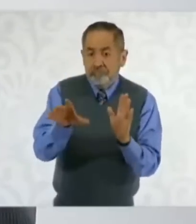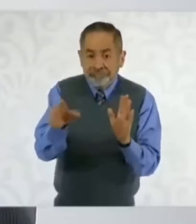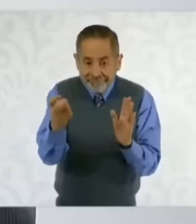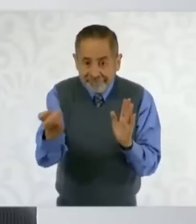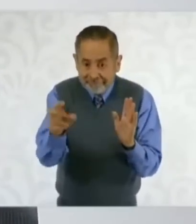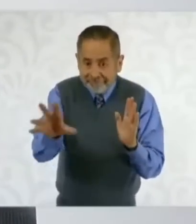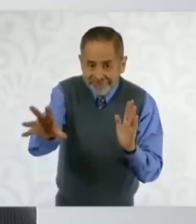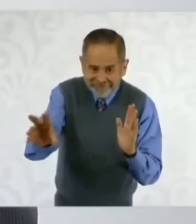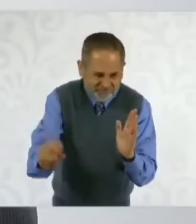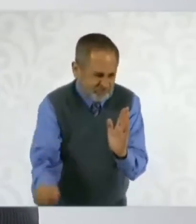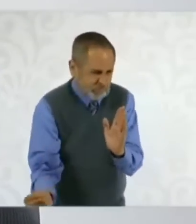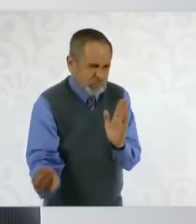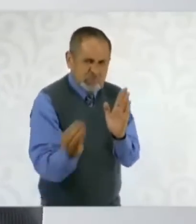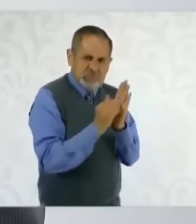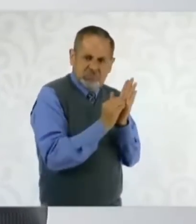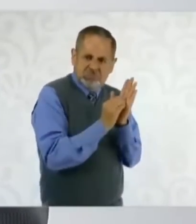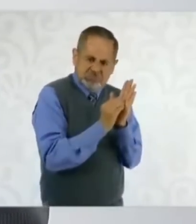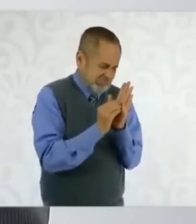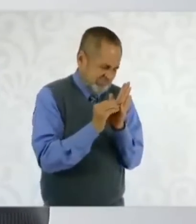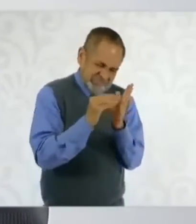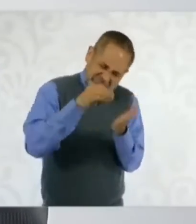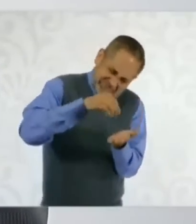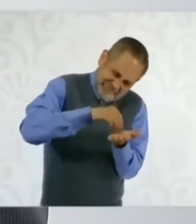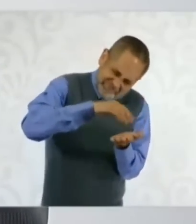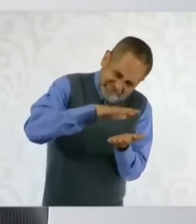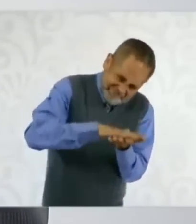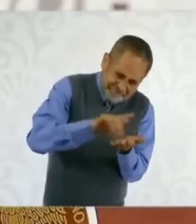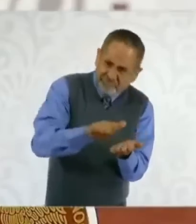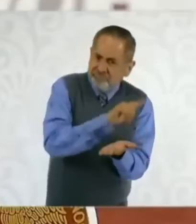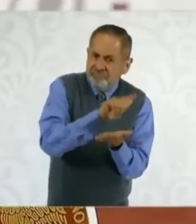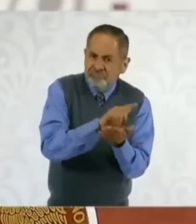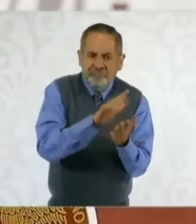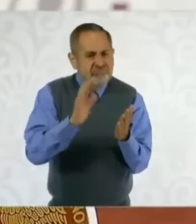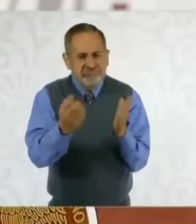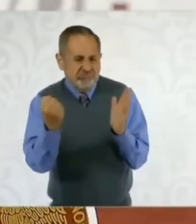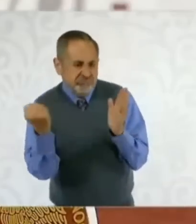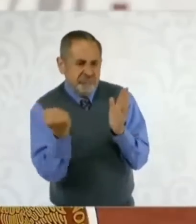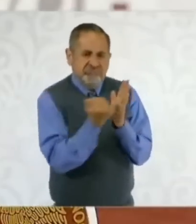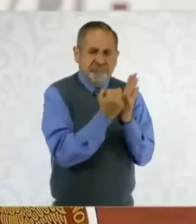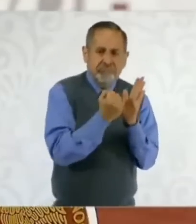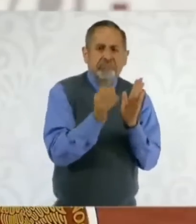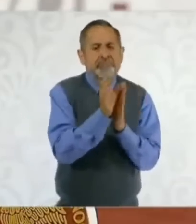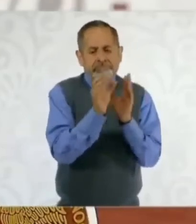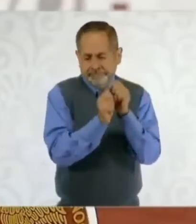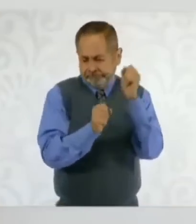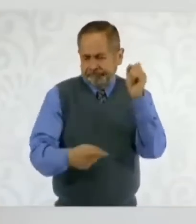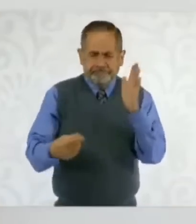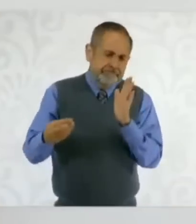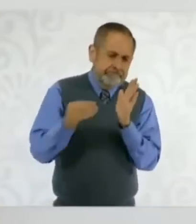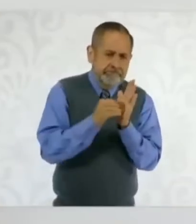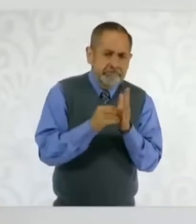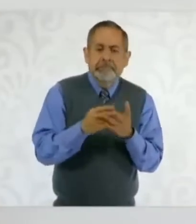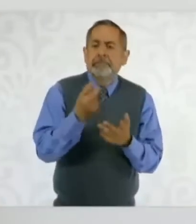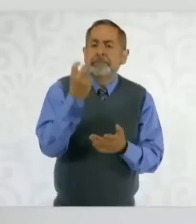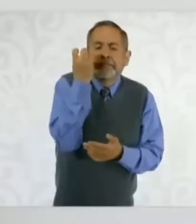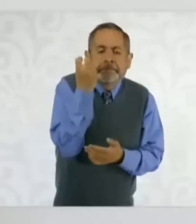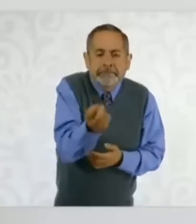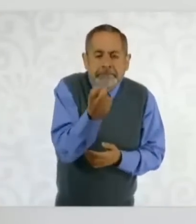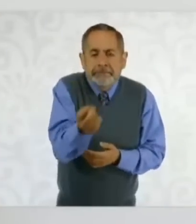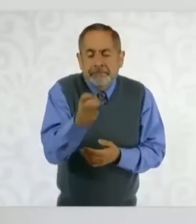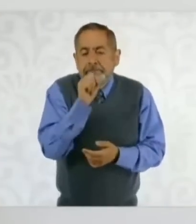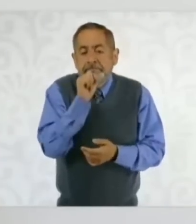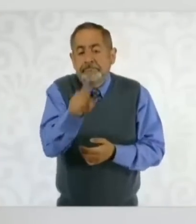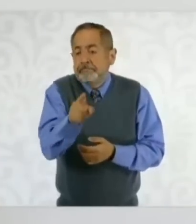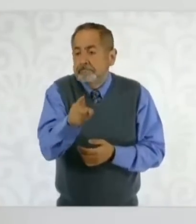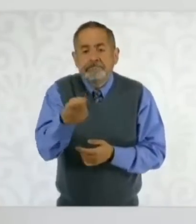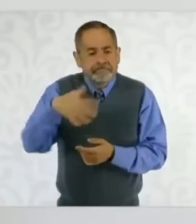íntegra, inescindible, inseparable del texto constitucional. Y eso justamente ha ocurrido y